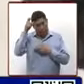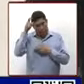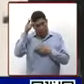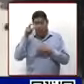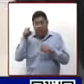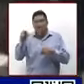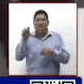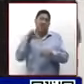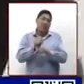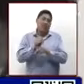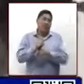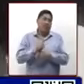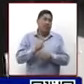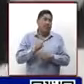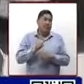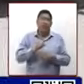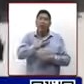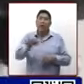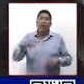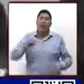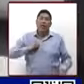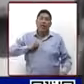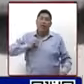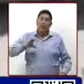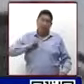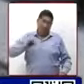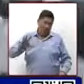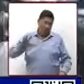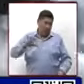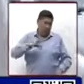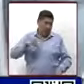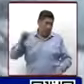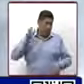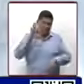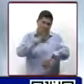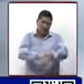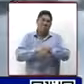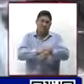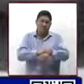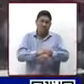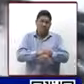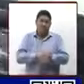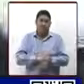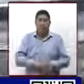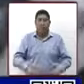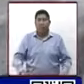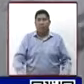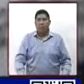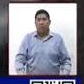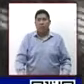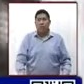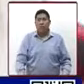de FELCB Sacaba y el personal de inteligencia DIC lo han aprehendido en el mismo domicilio.